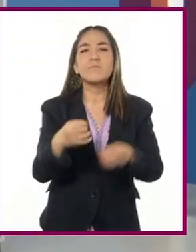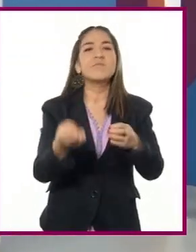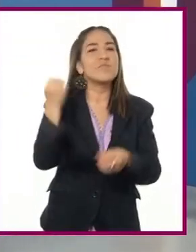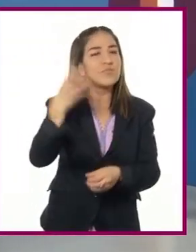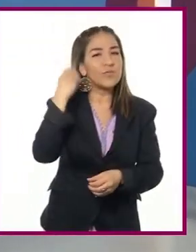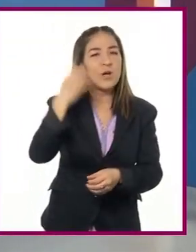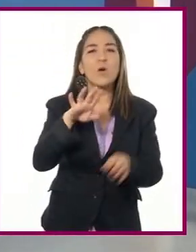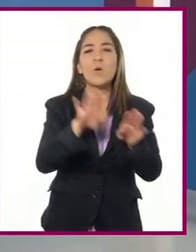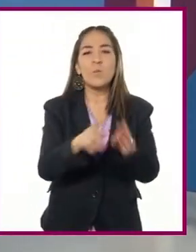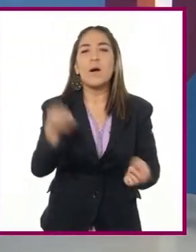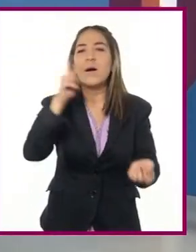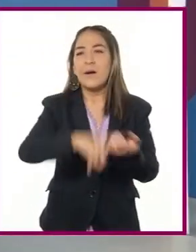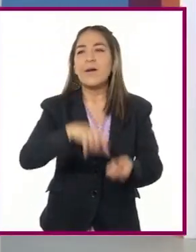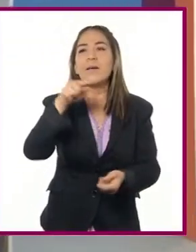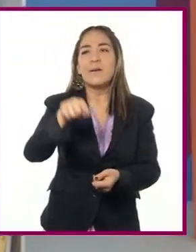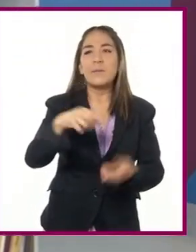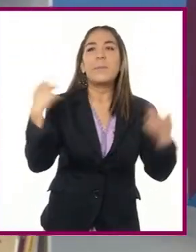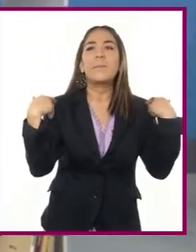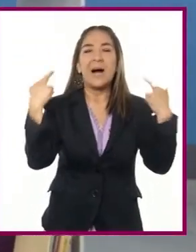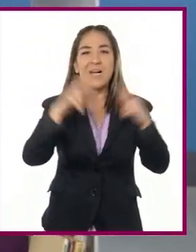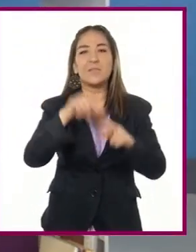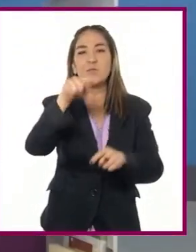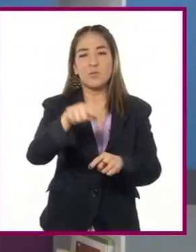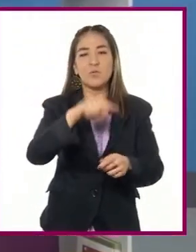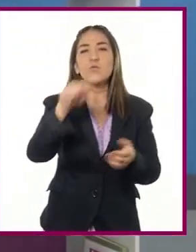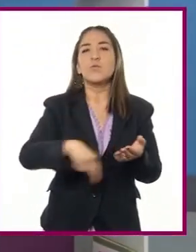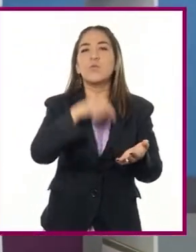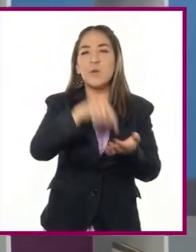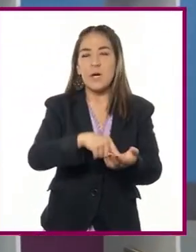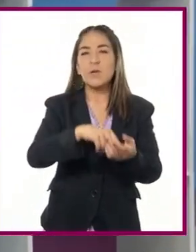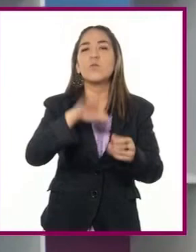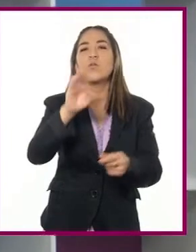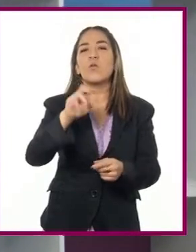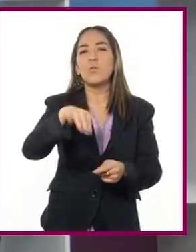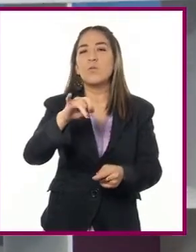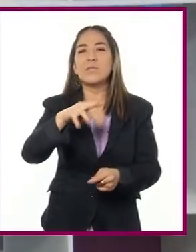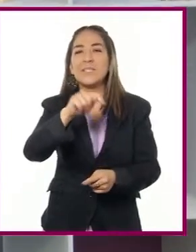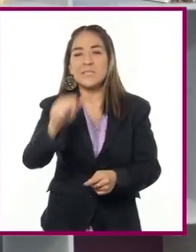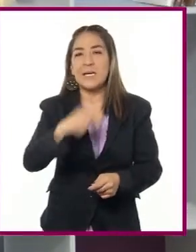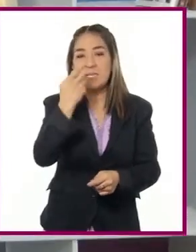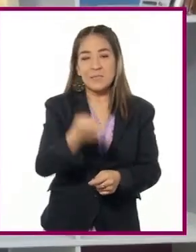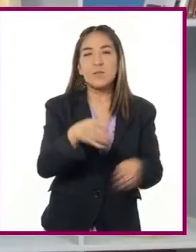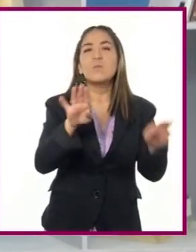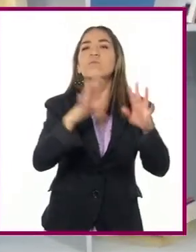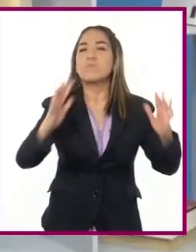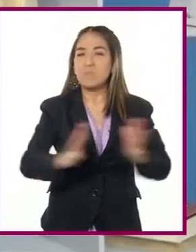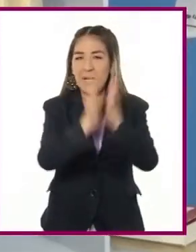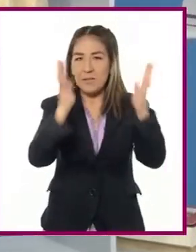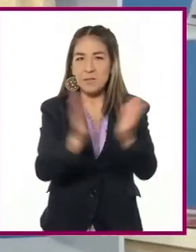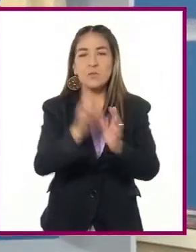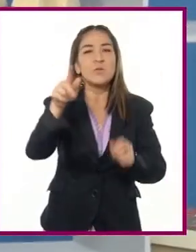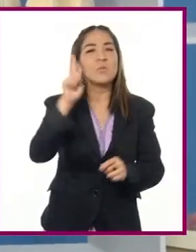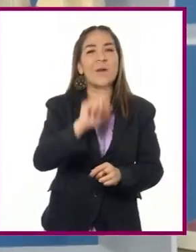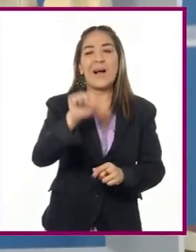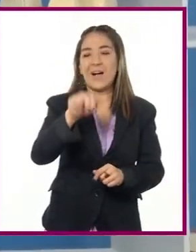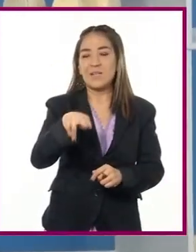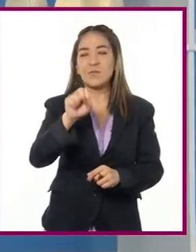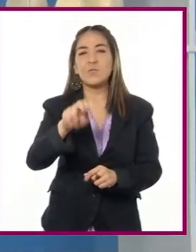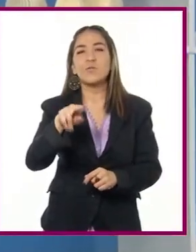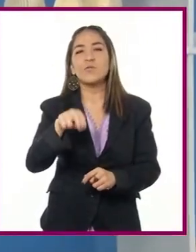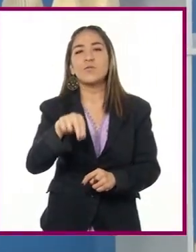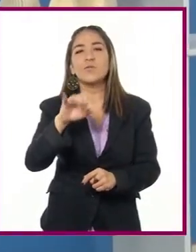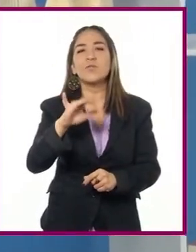Lo dirigieron dos maestras comunistas, Elena Torres y Refugio García. También participaron Asunción Sandoval,